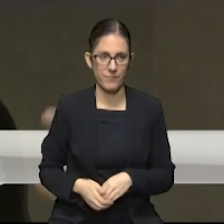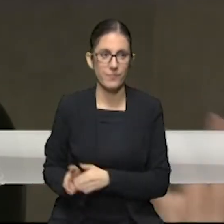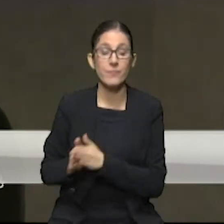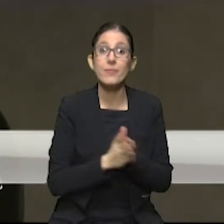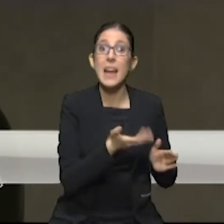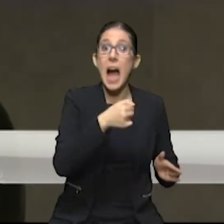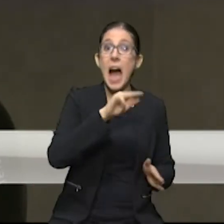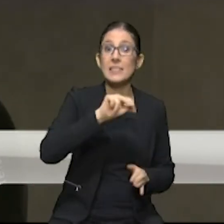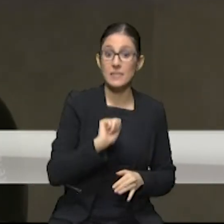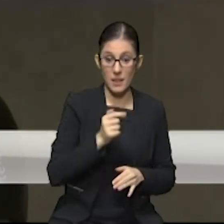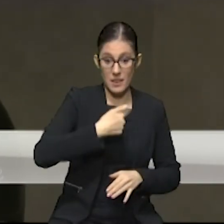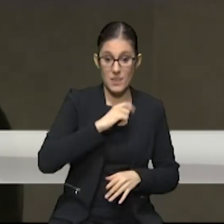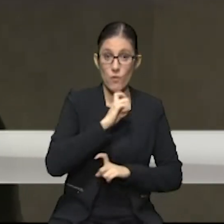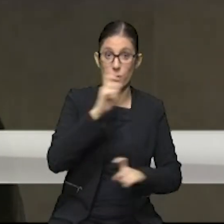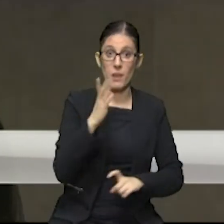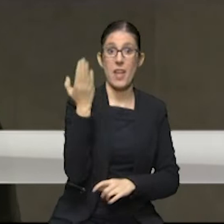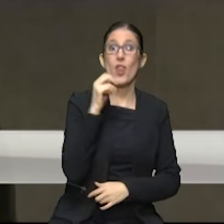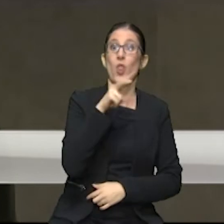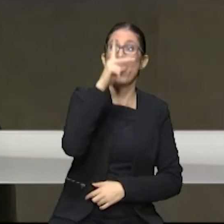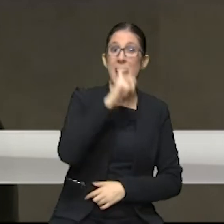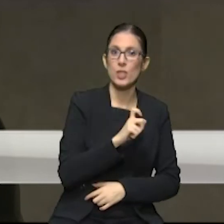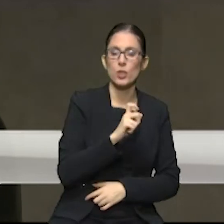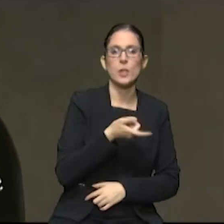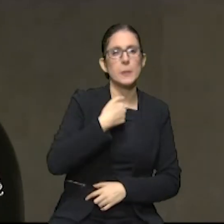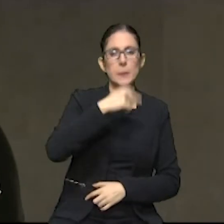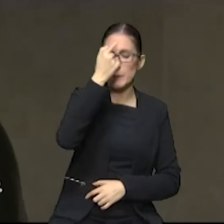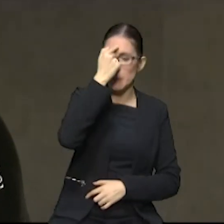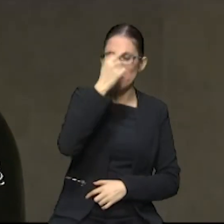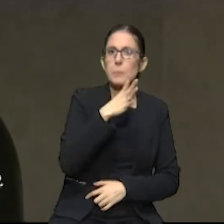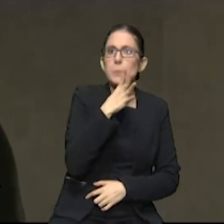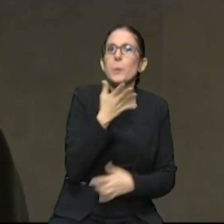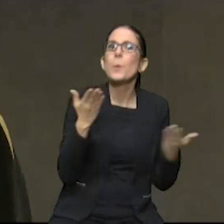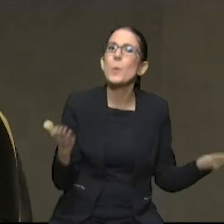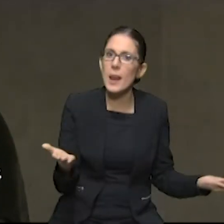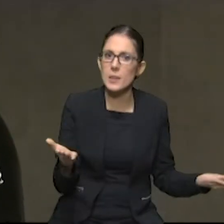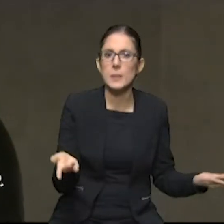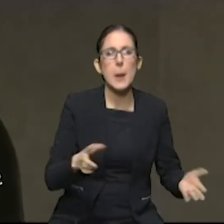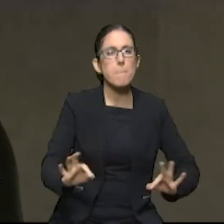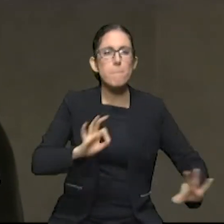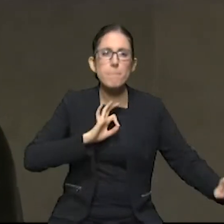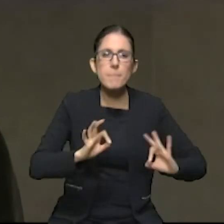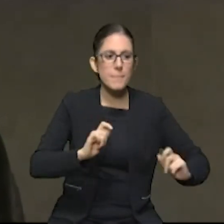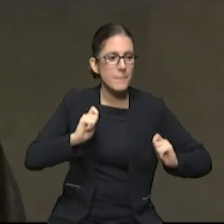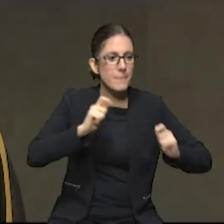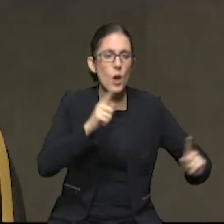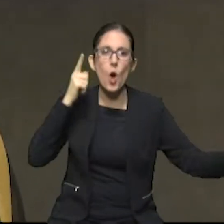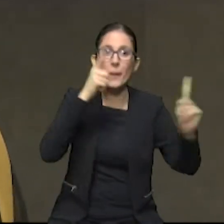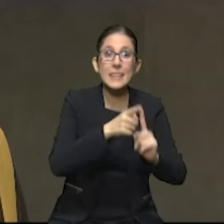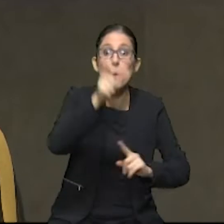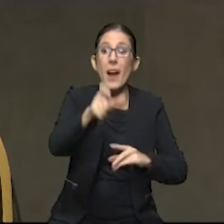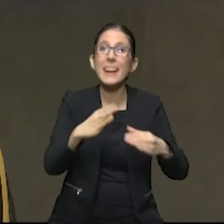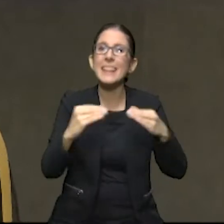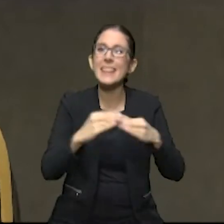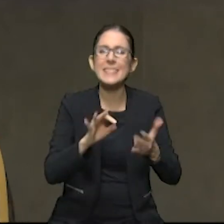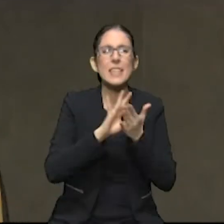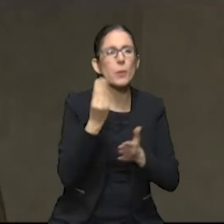ya hace 12 años, una de las razones importantes era la preparación para dar el mejor servicio al cliente, la preparación